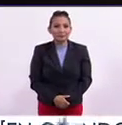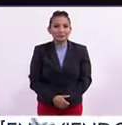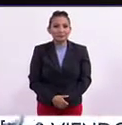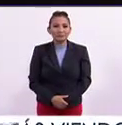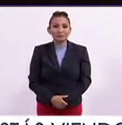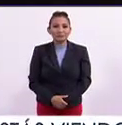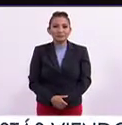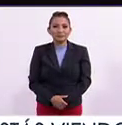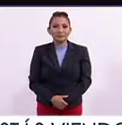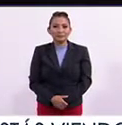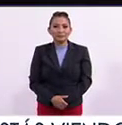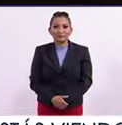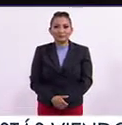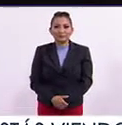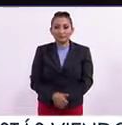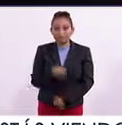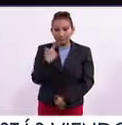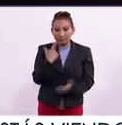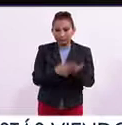En la catedral,